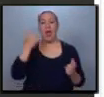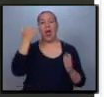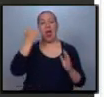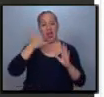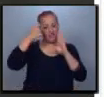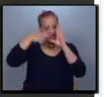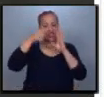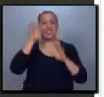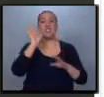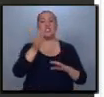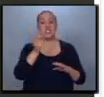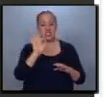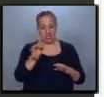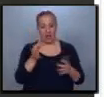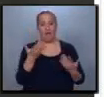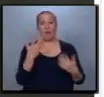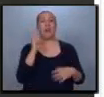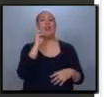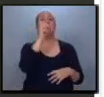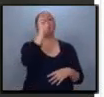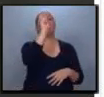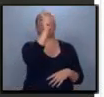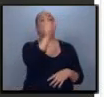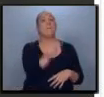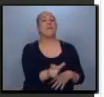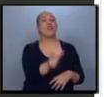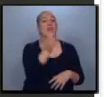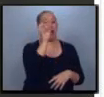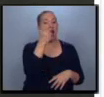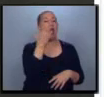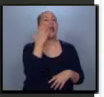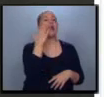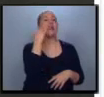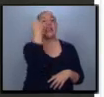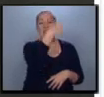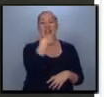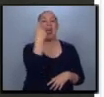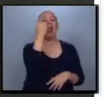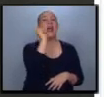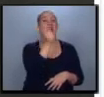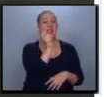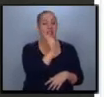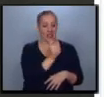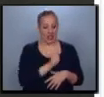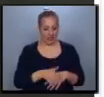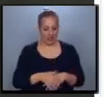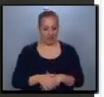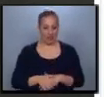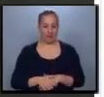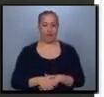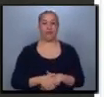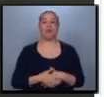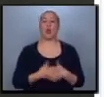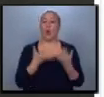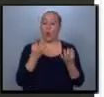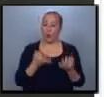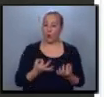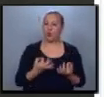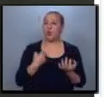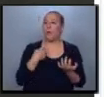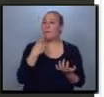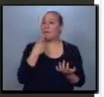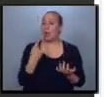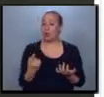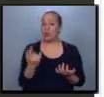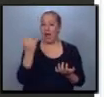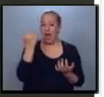ellos saben, están en condiciones de identificar perfectamente a quiénes fueron los que se equivocaron. Claro, Romina, sí, eso te iba a preguntar, saben, si había una